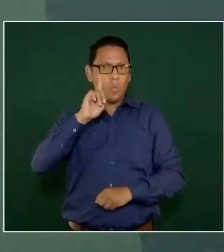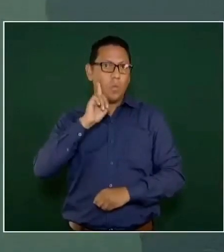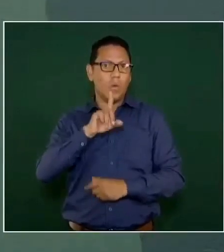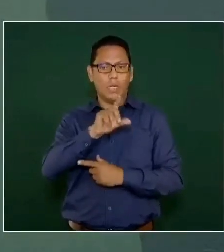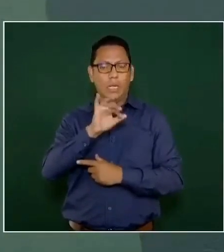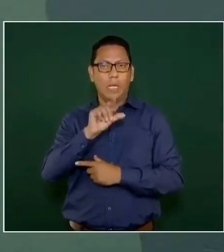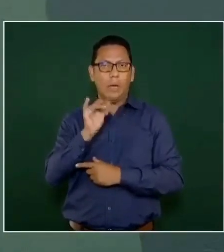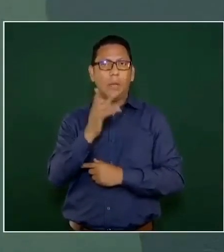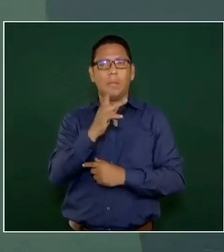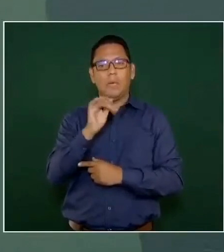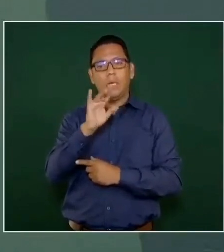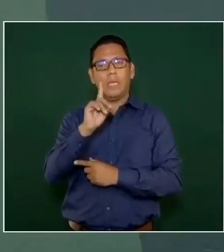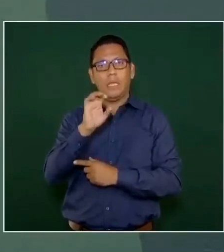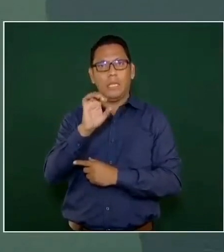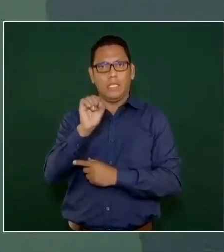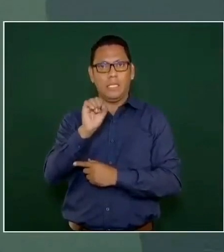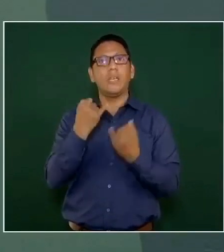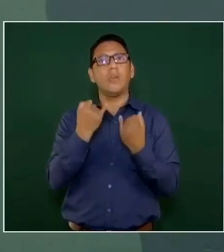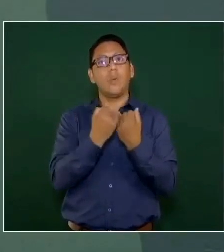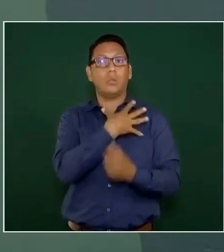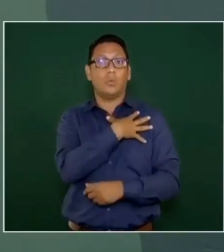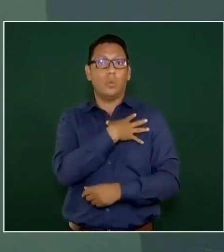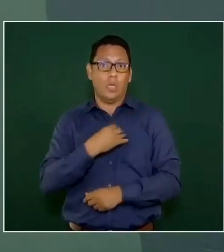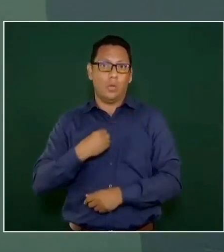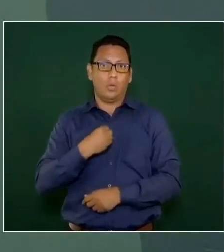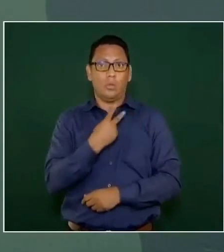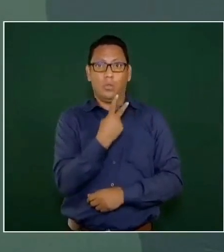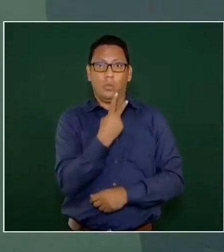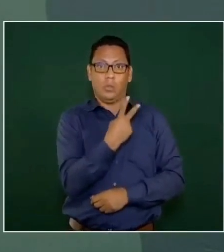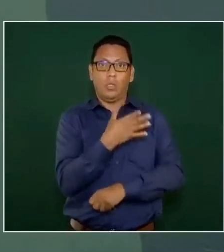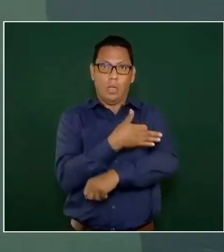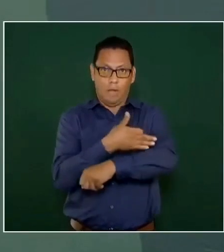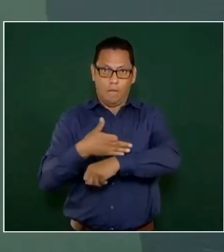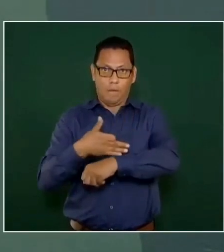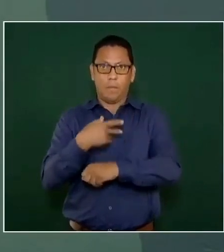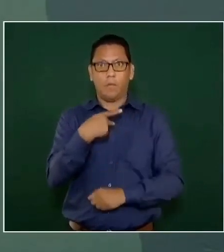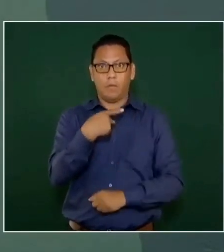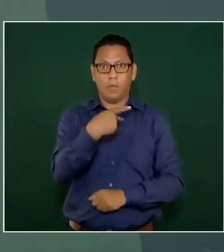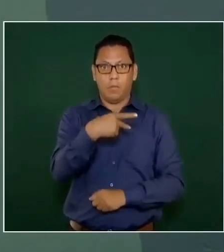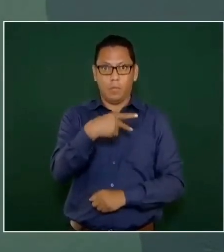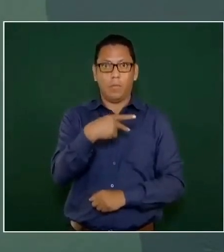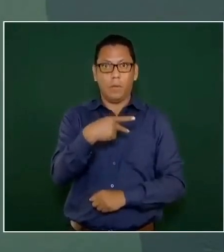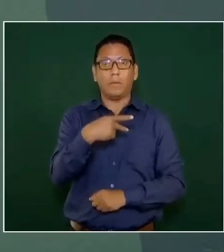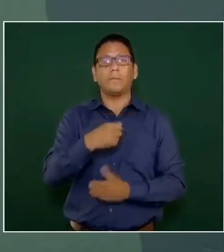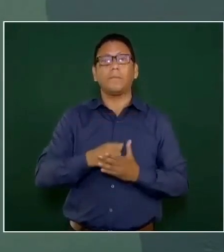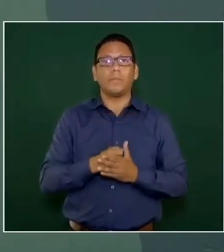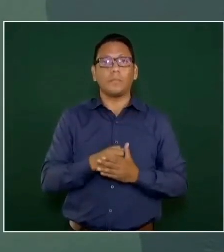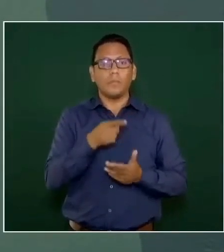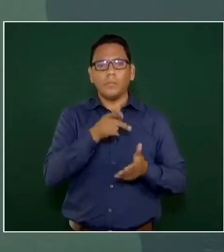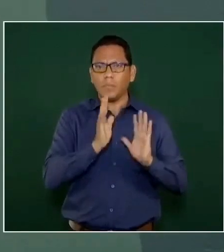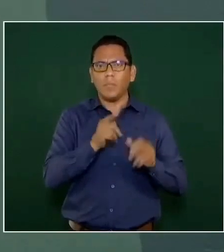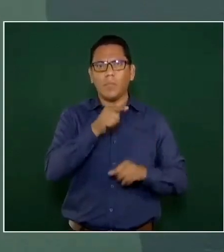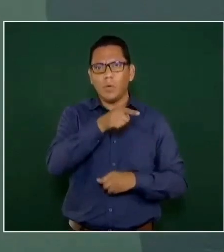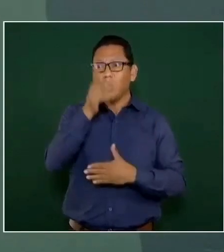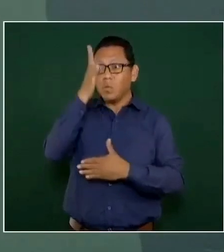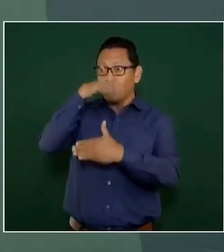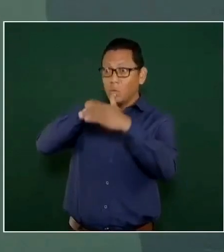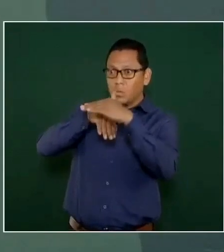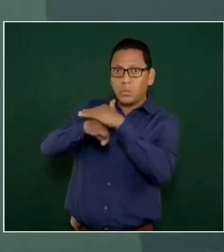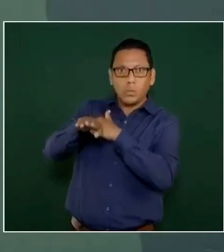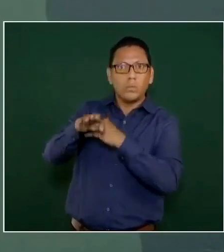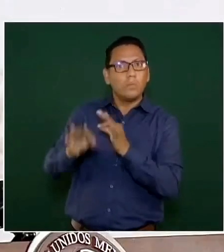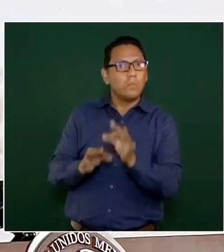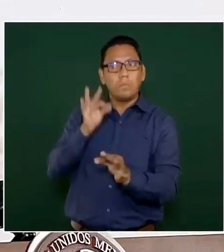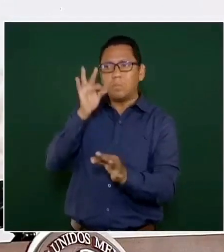y a los 2 hijos menores de la familia. Ellos ingresaron